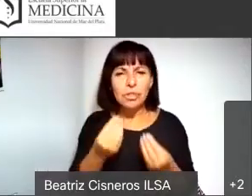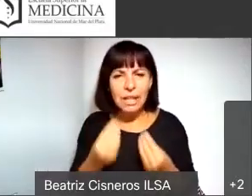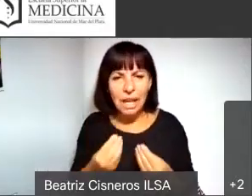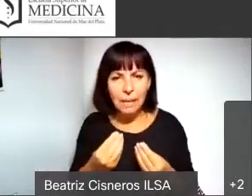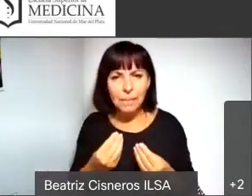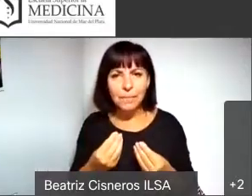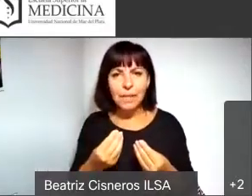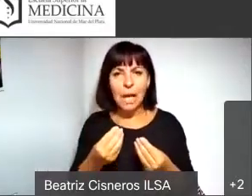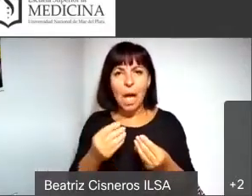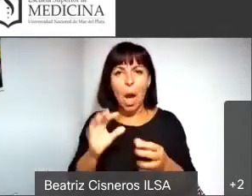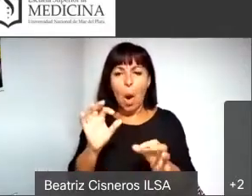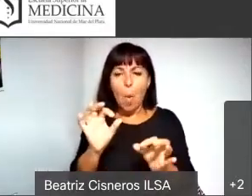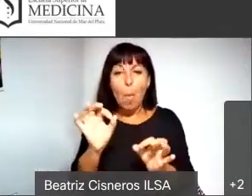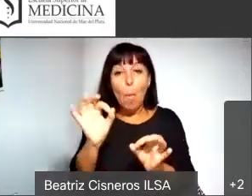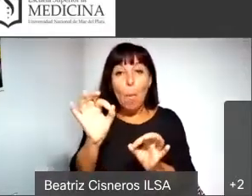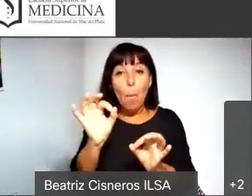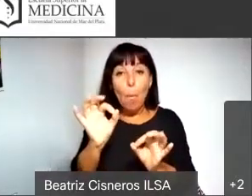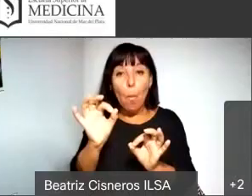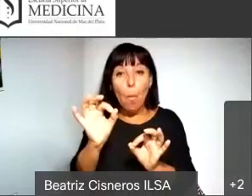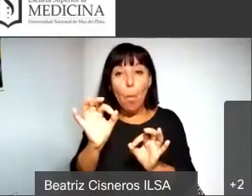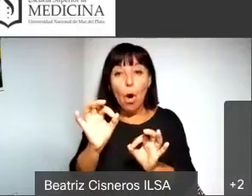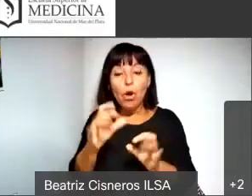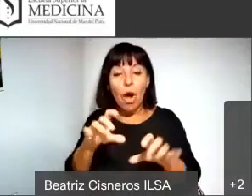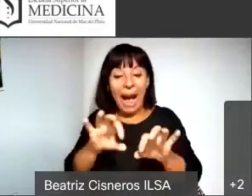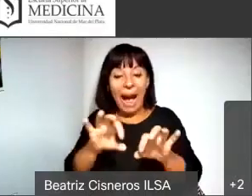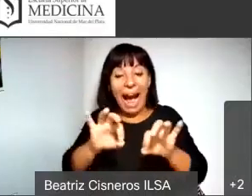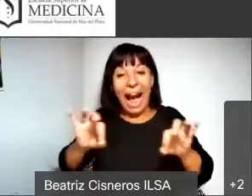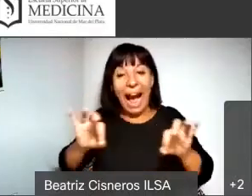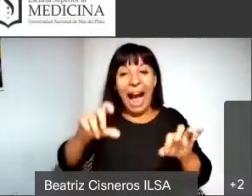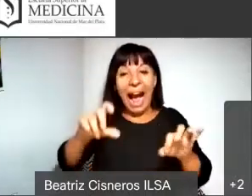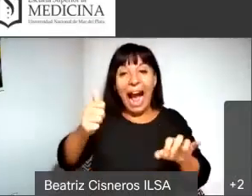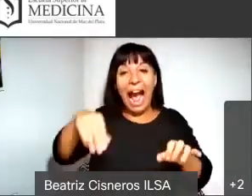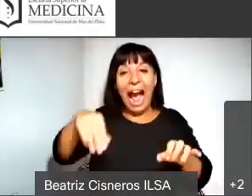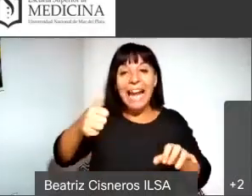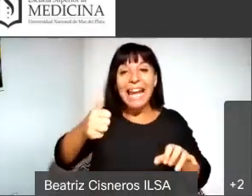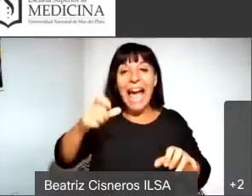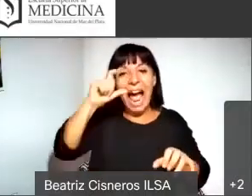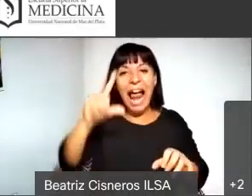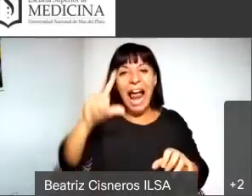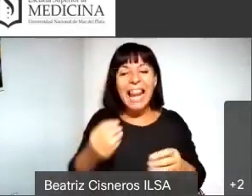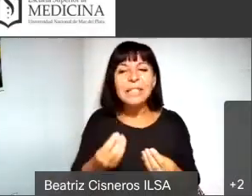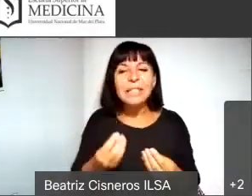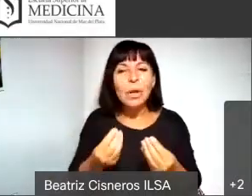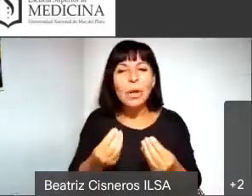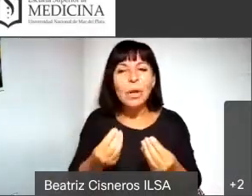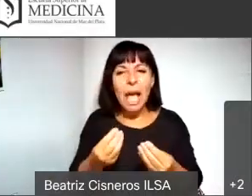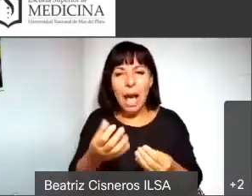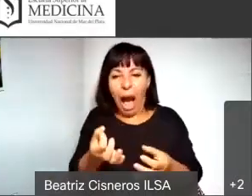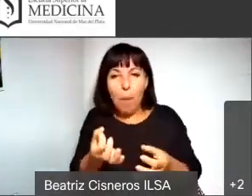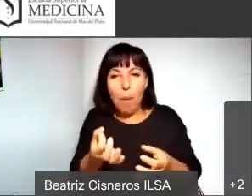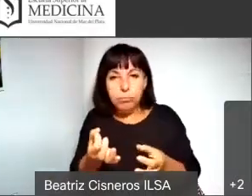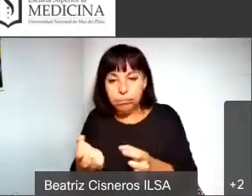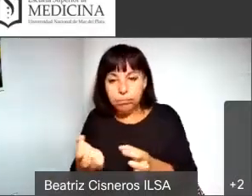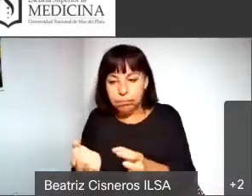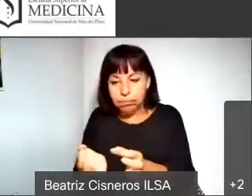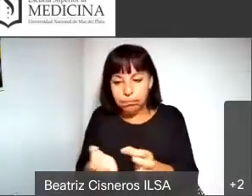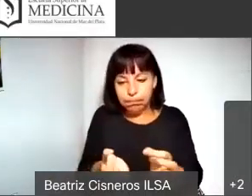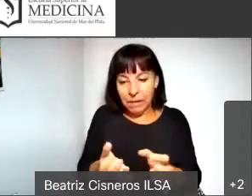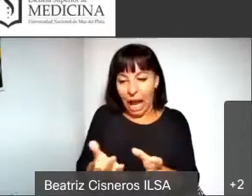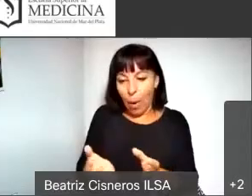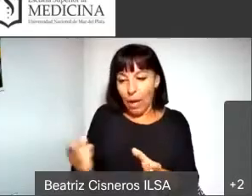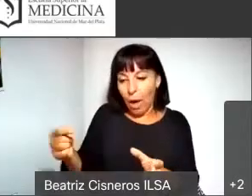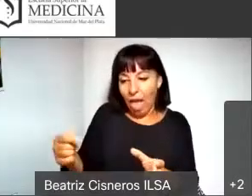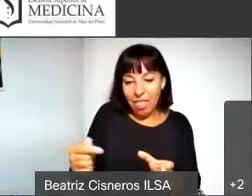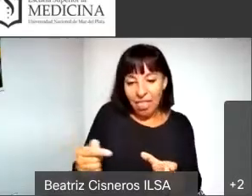poro central. Por eso se llaman canales, porque presentan un poro. Y van a permitir el pasaje de